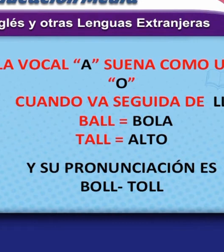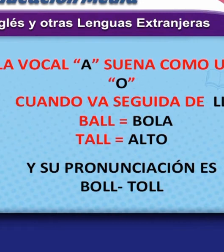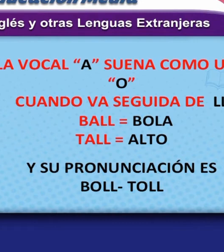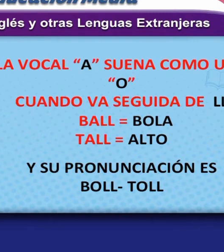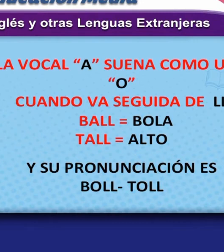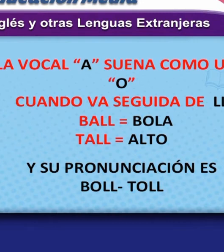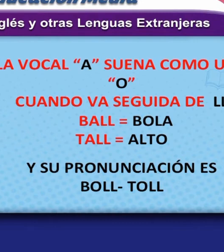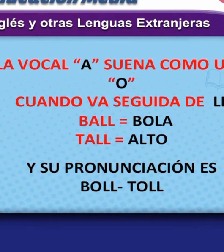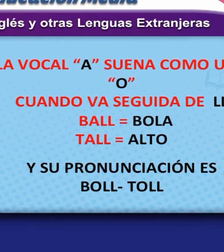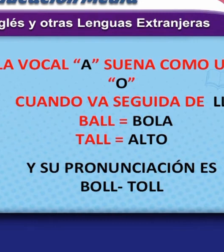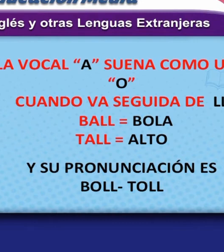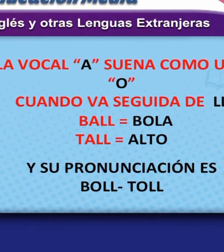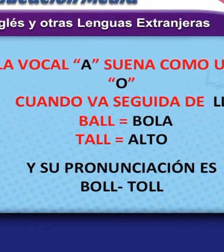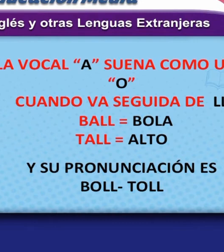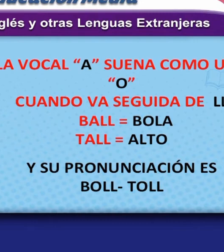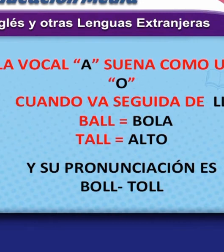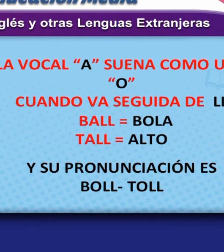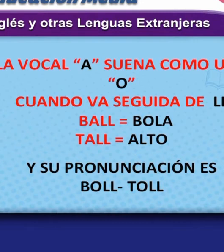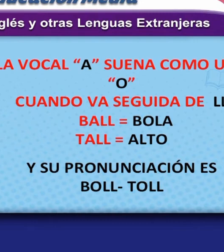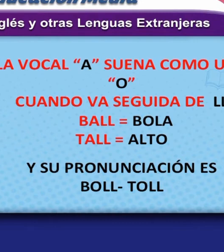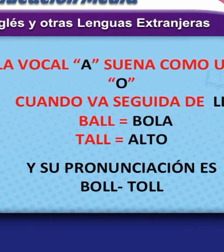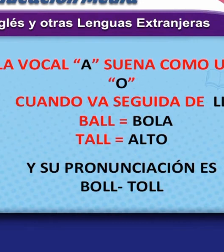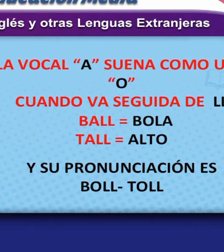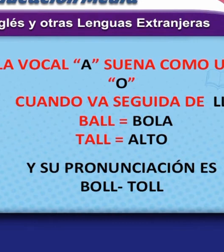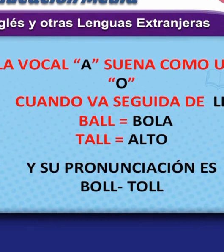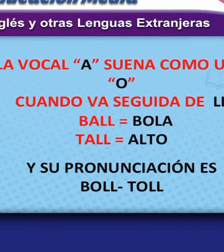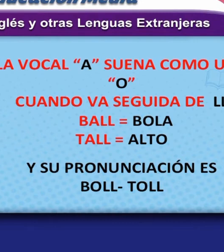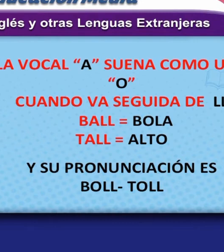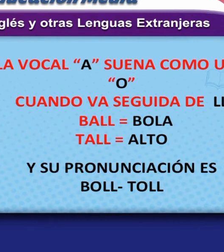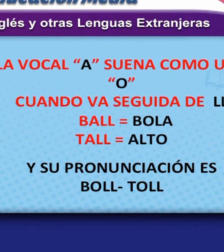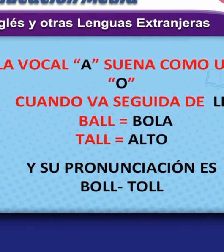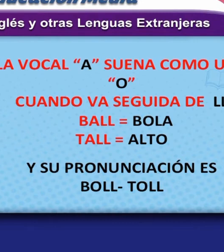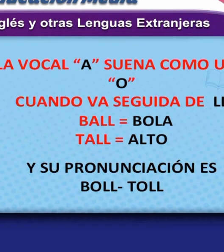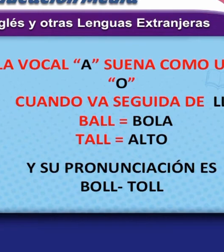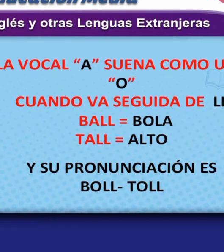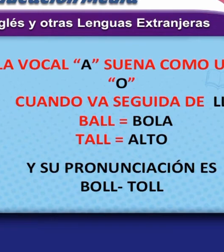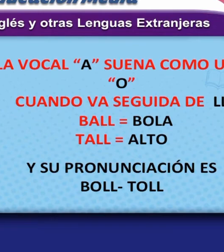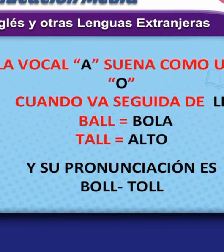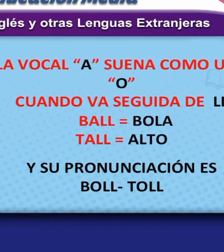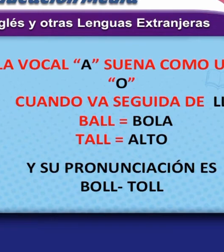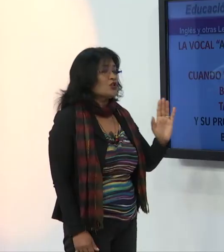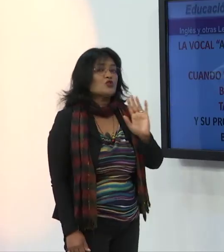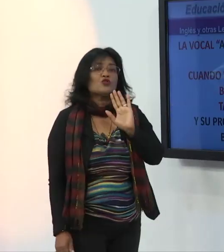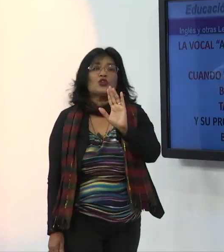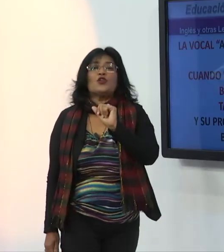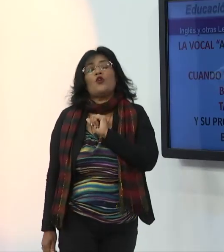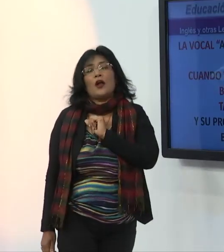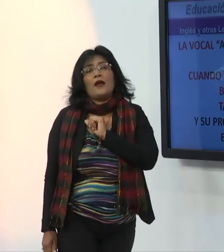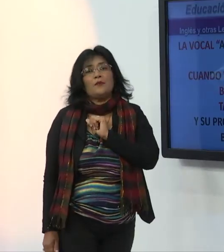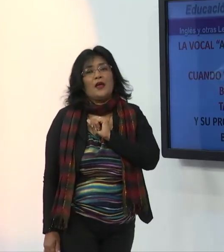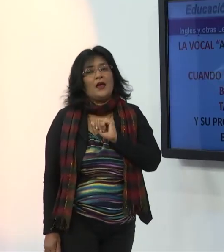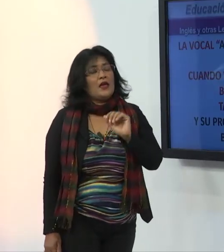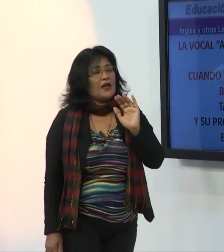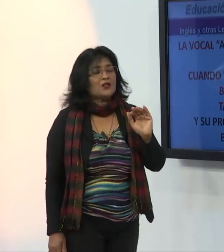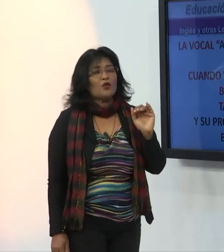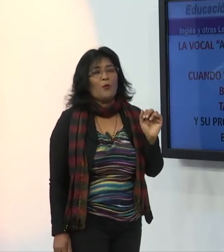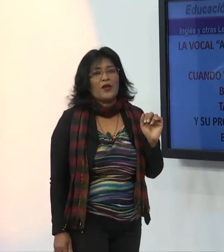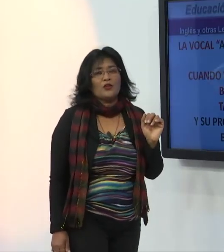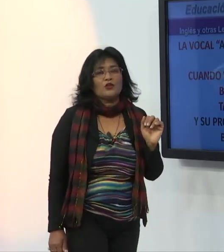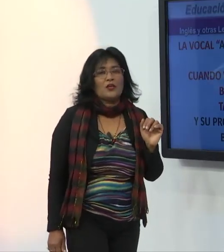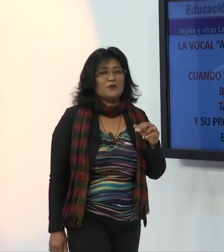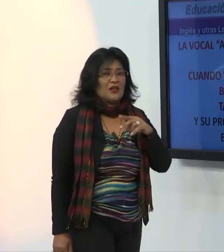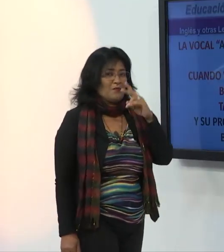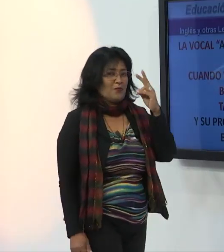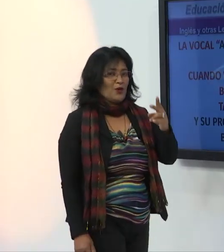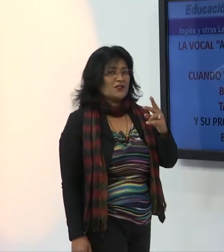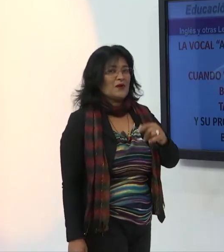Porque cuando la letra A está precedida de la doble L, entonces su sonido cambia. Esto es un